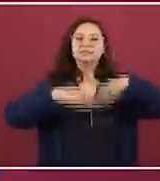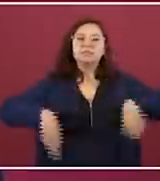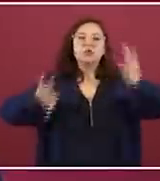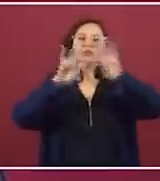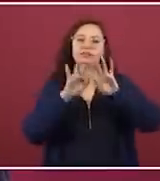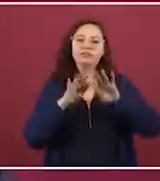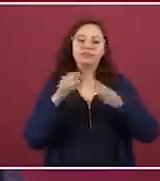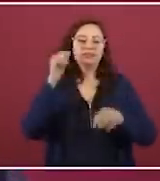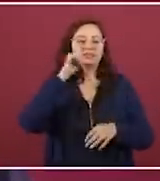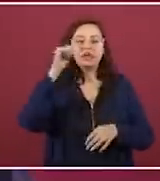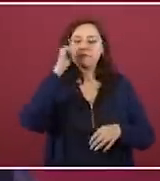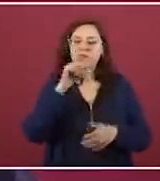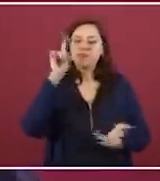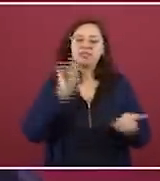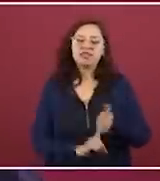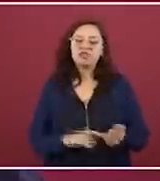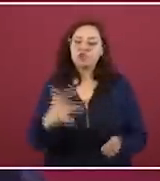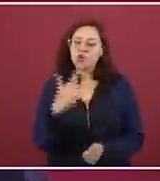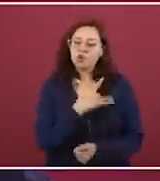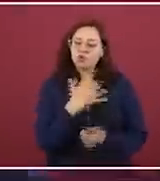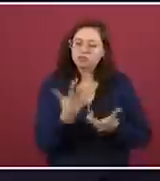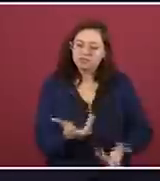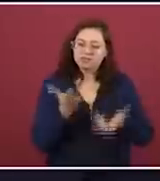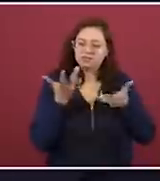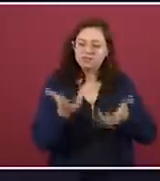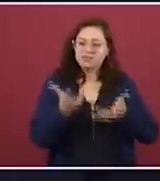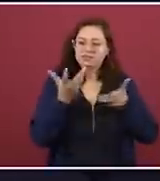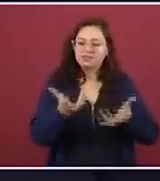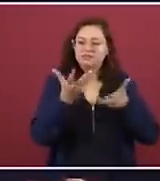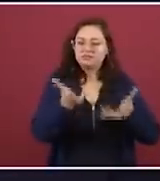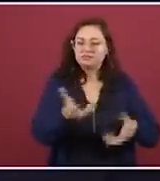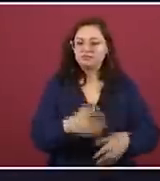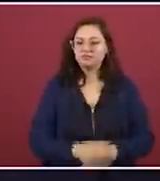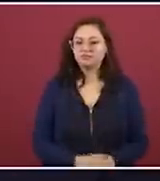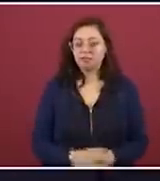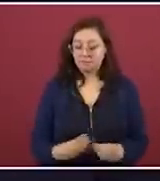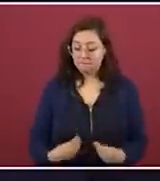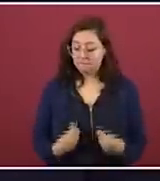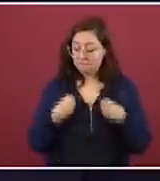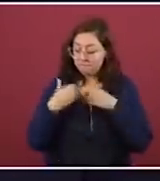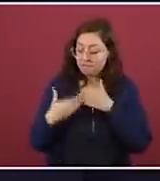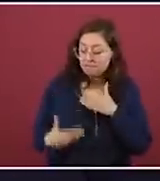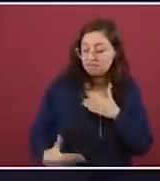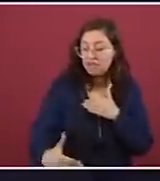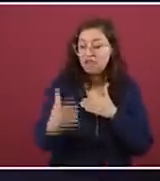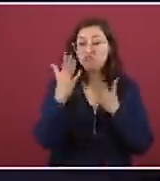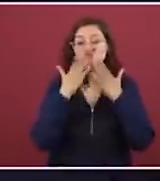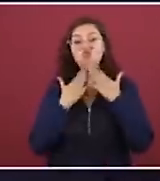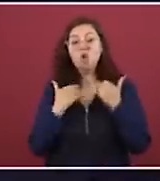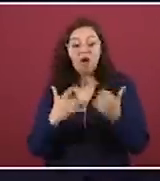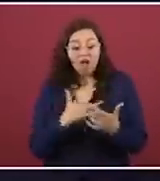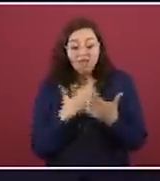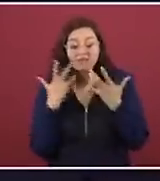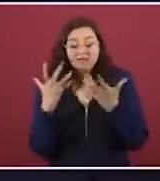con ganas. En la vida no se hace nada sin ganas,